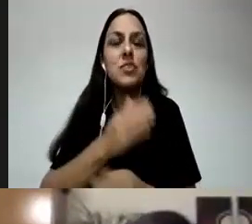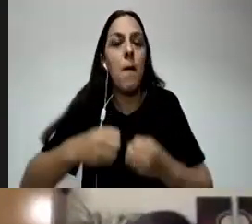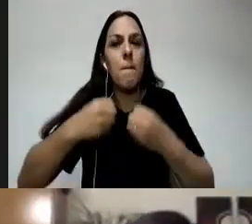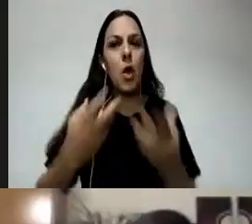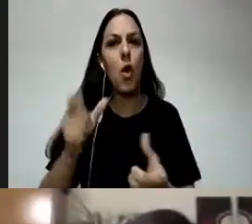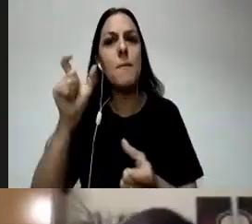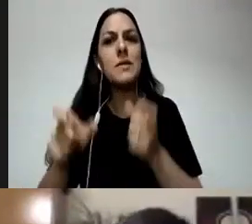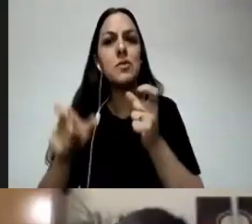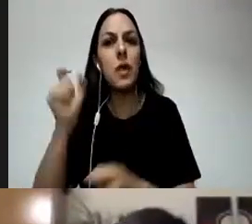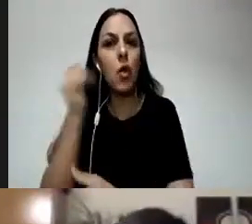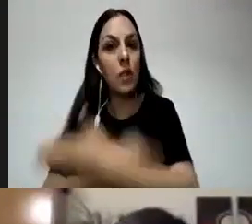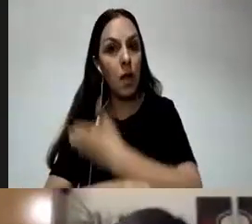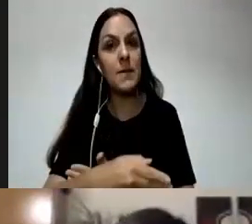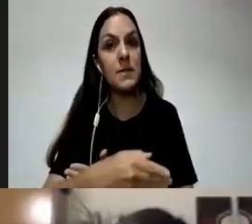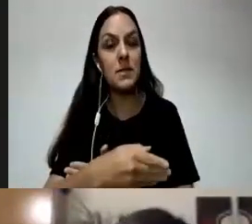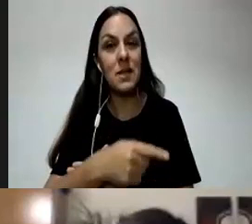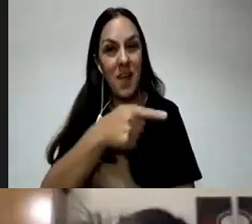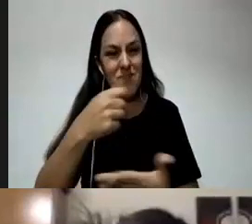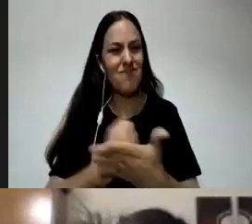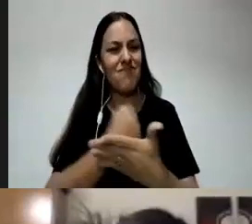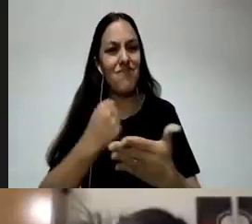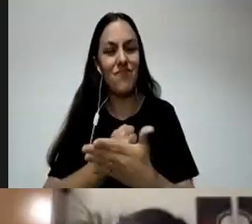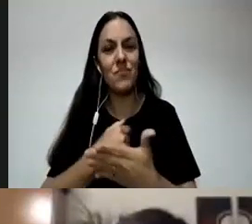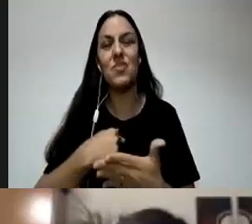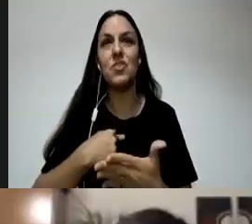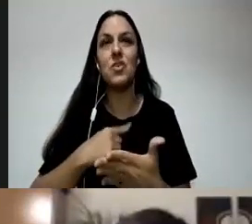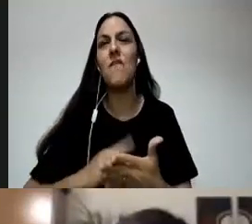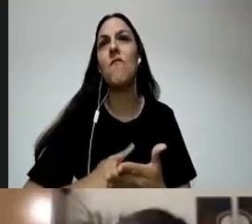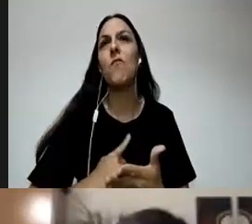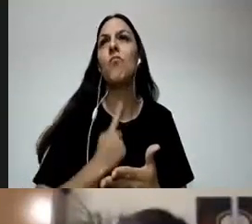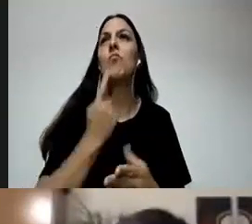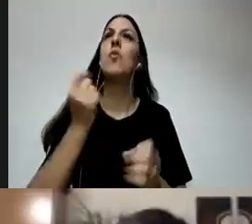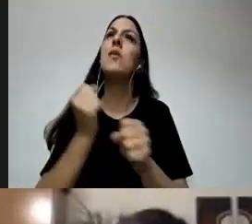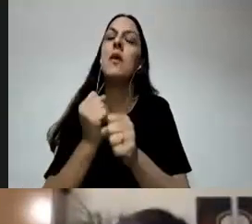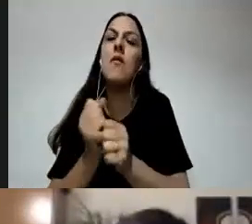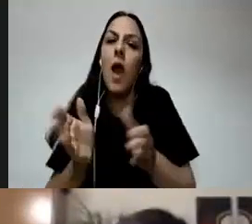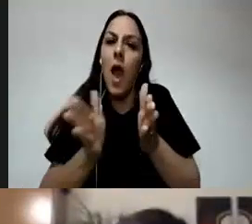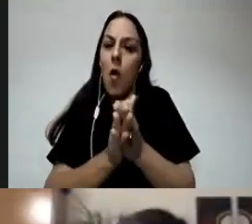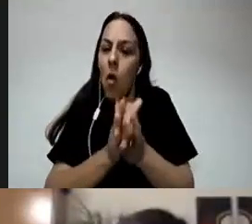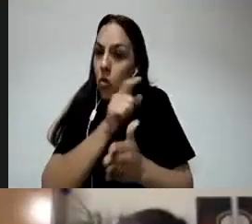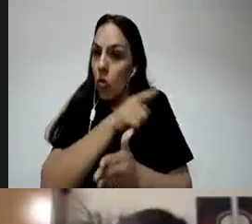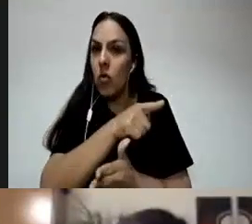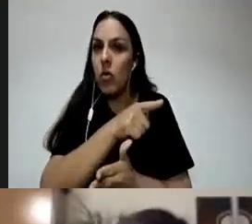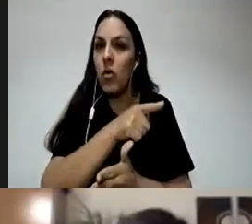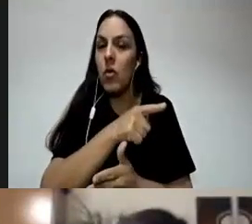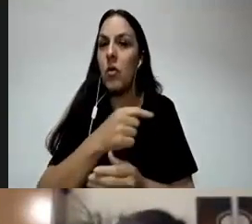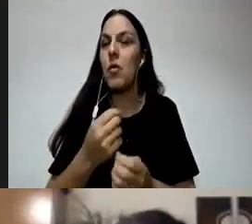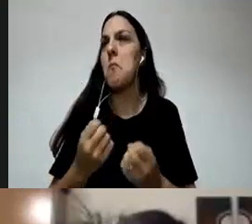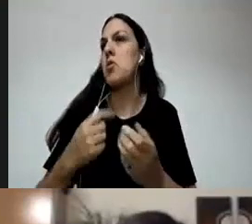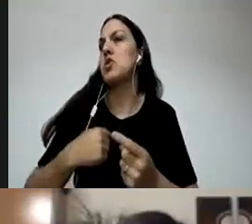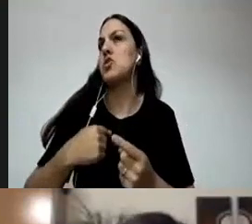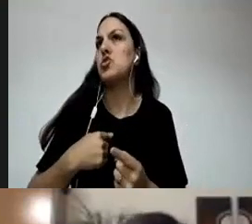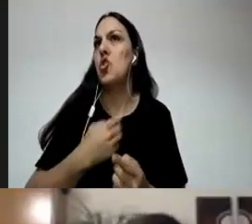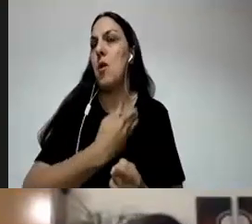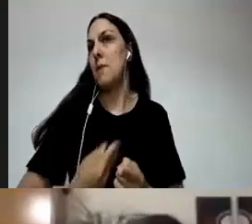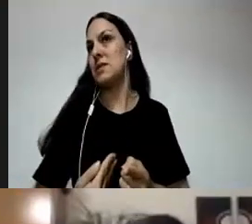discapacidad. Y yo me siento honrado de poder trabajar al lado de él, porque independientemente de que yo esté ejerciendo la presidencia del